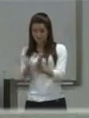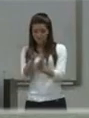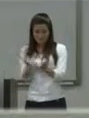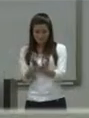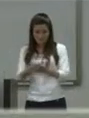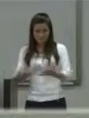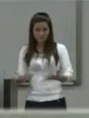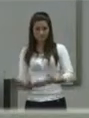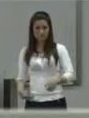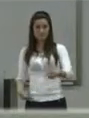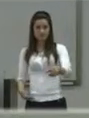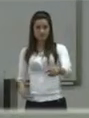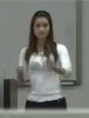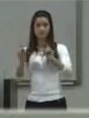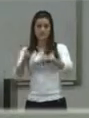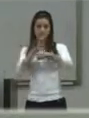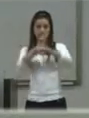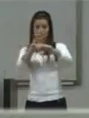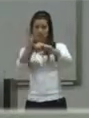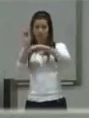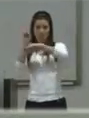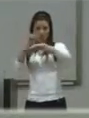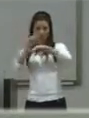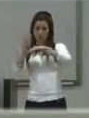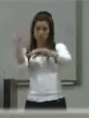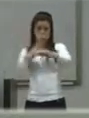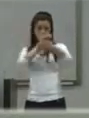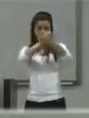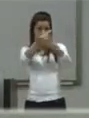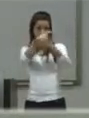las páginas de las organizaciones que participamos también